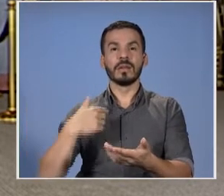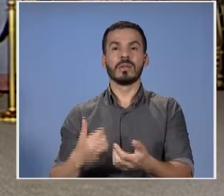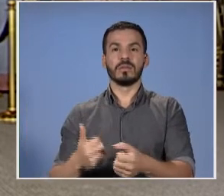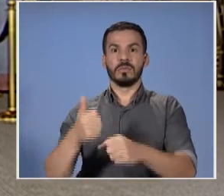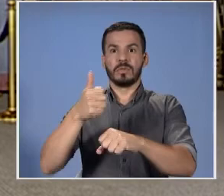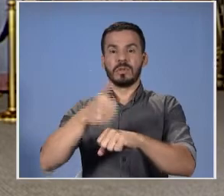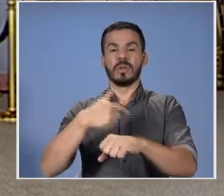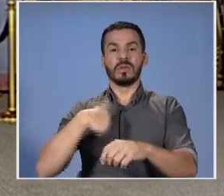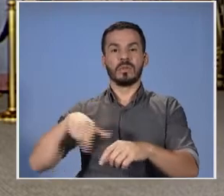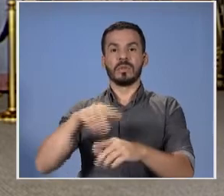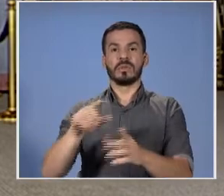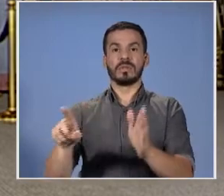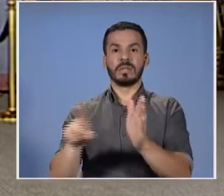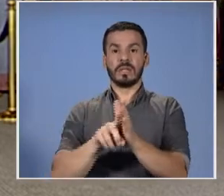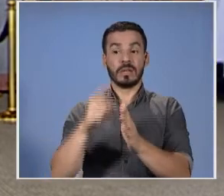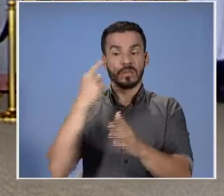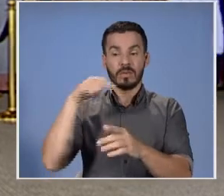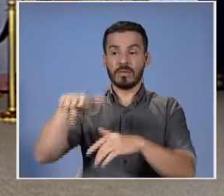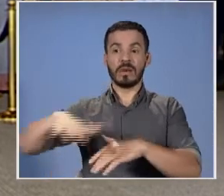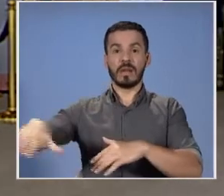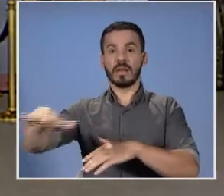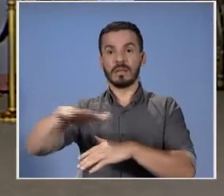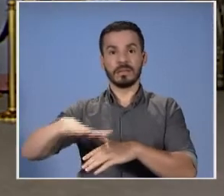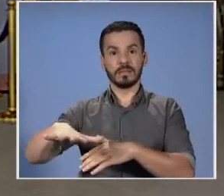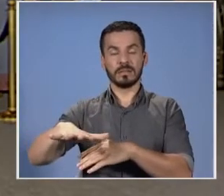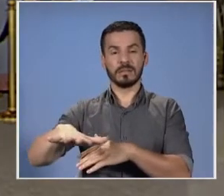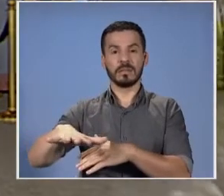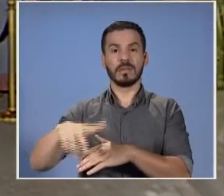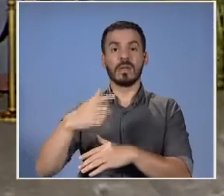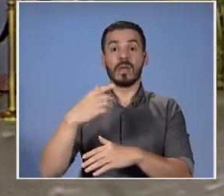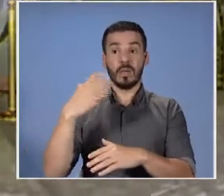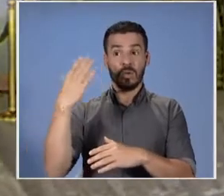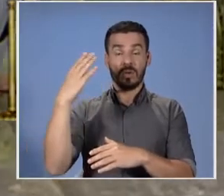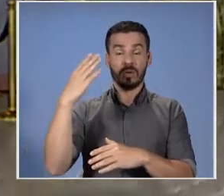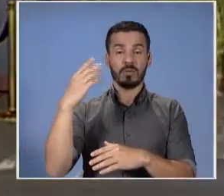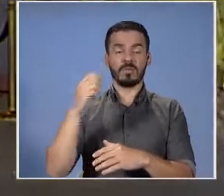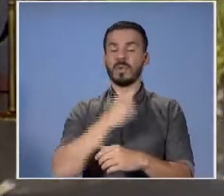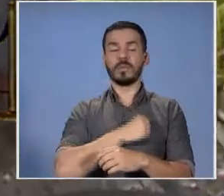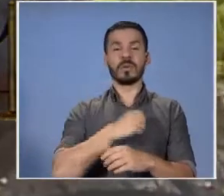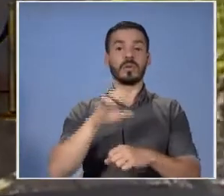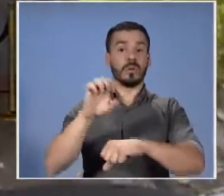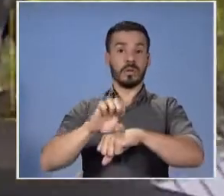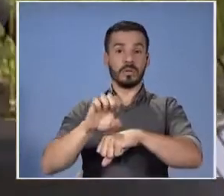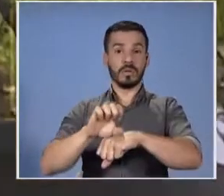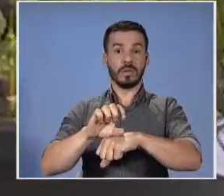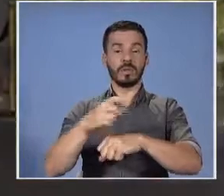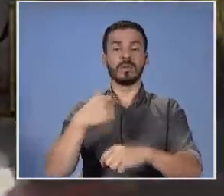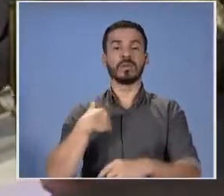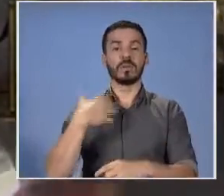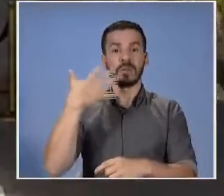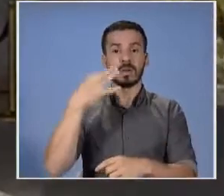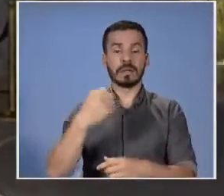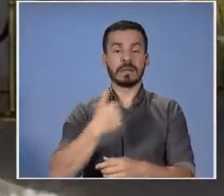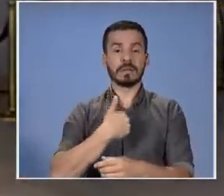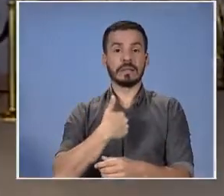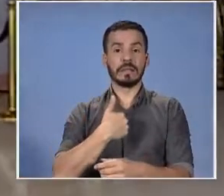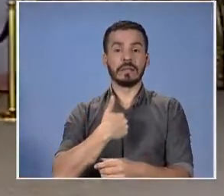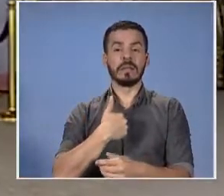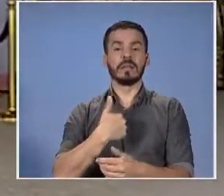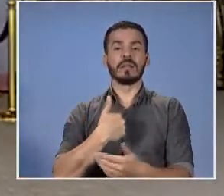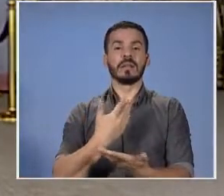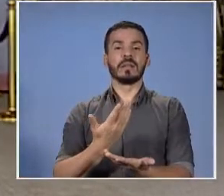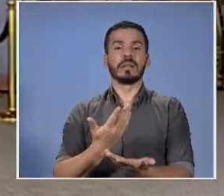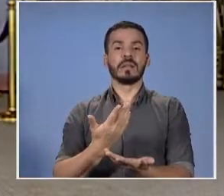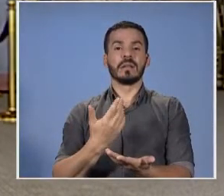nuestros derechos sobre esas áreas, ¿verdad? Efectivamente, pero con con Ecuador, creo que tenemos,